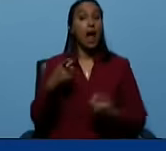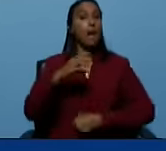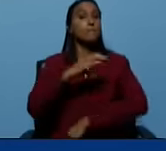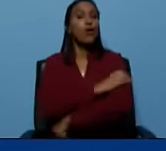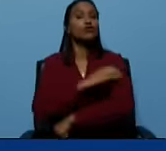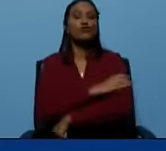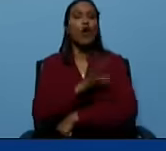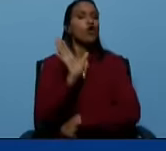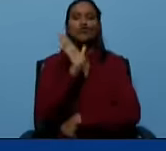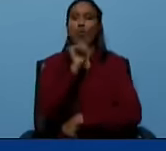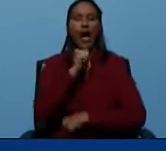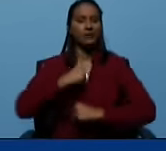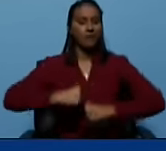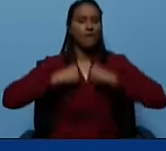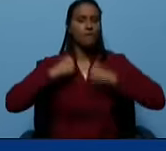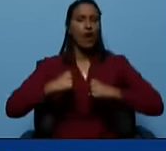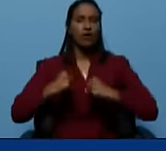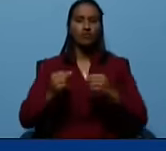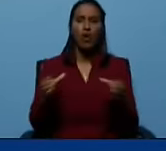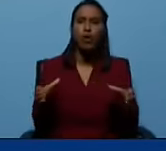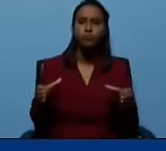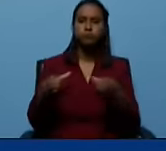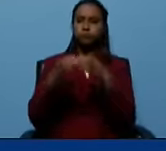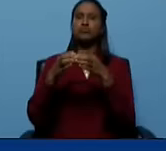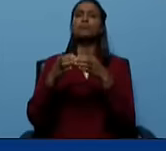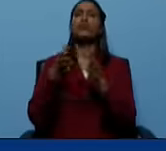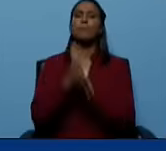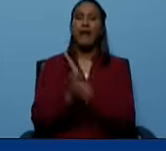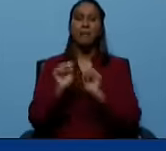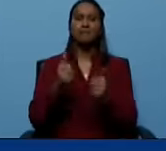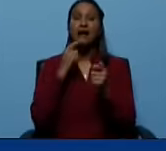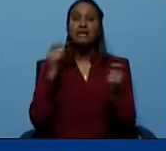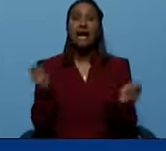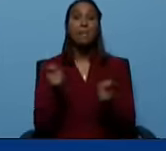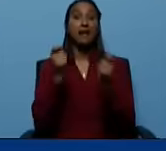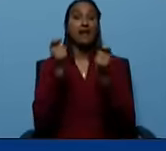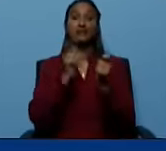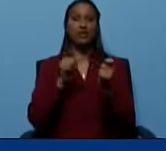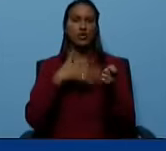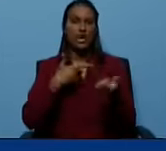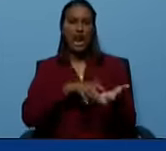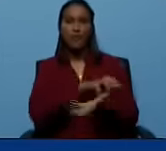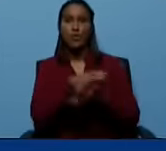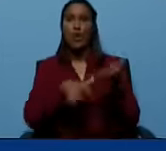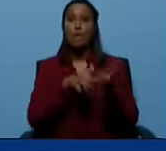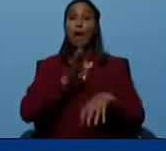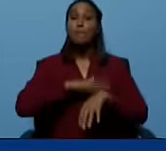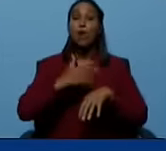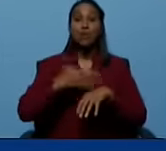campaña electoral, sino para hacer guerra eléctrica. ¿Cuántos sabotajes eléctricos hubo en la campaña electoral?